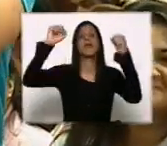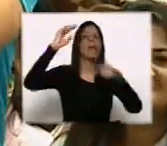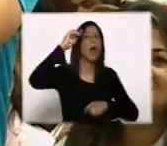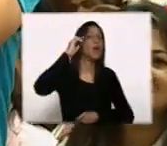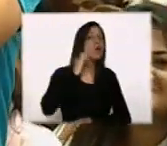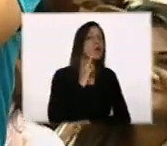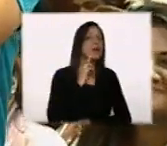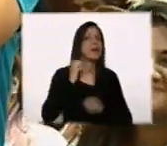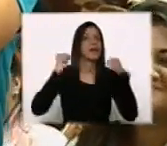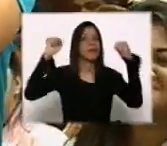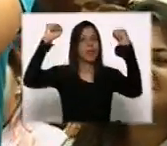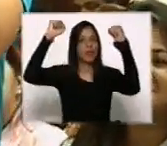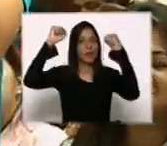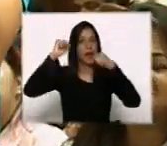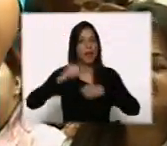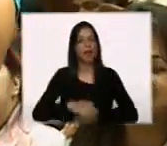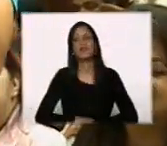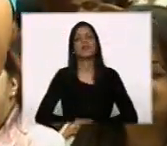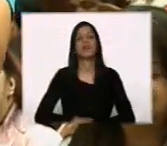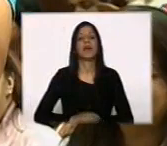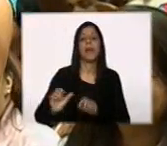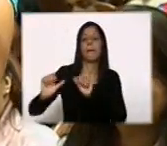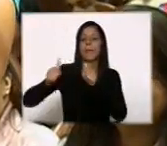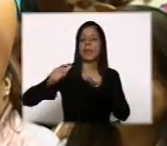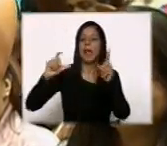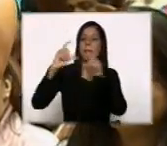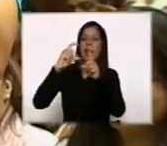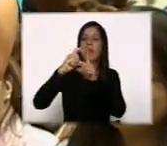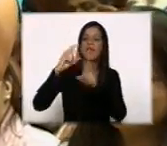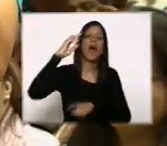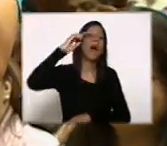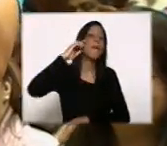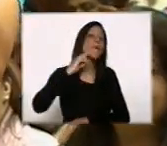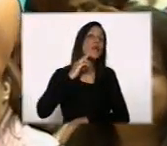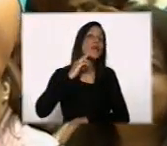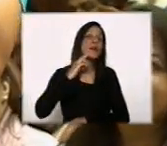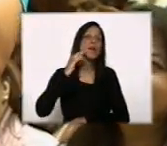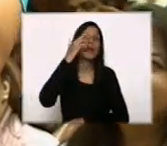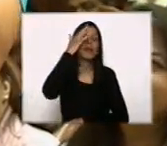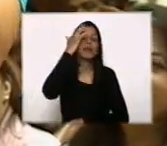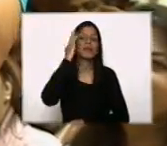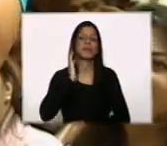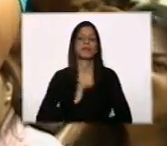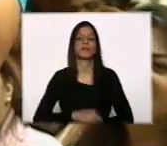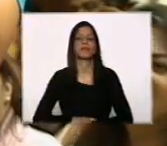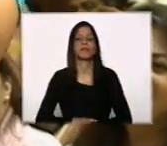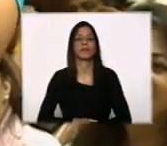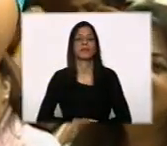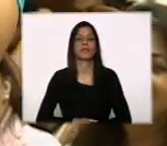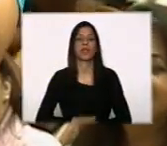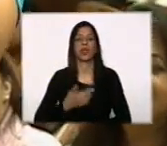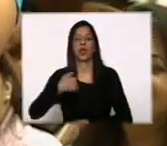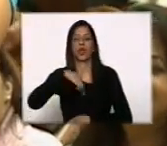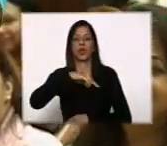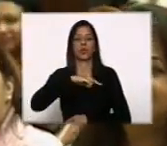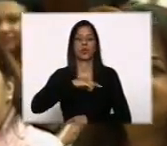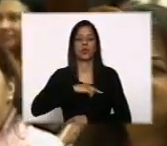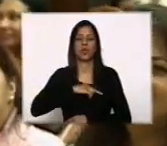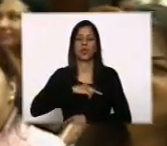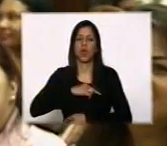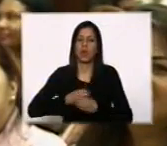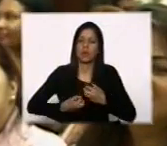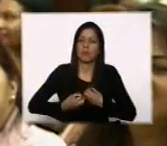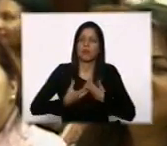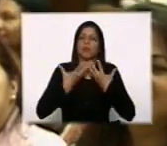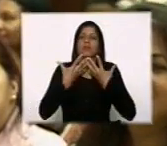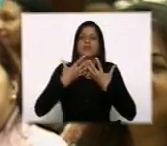Bolívar. Comenzamos con Bolívar. Y por supuesto, ungiéndonos de toda esa fuerza, de